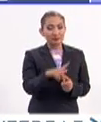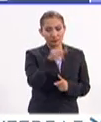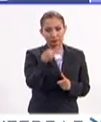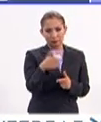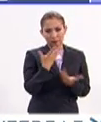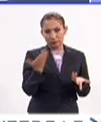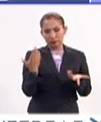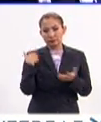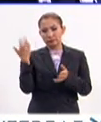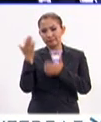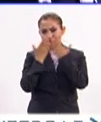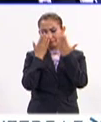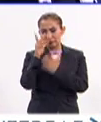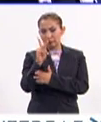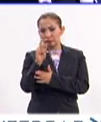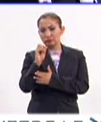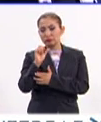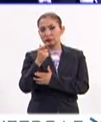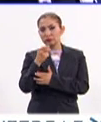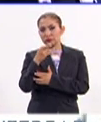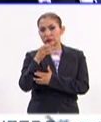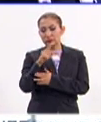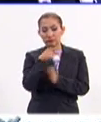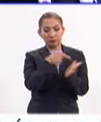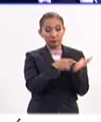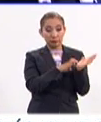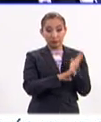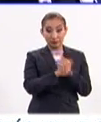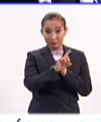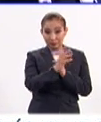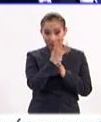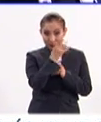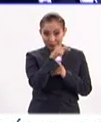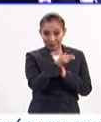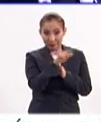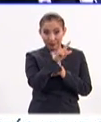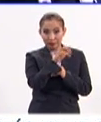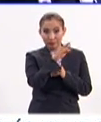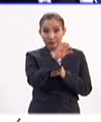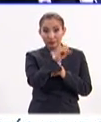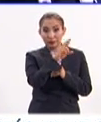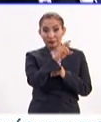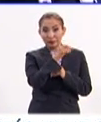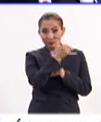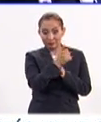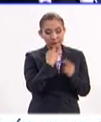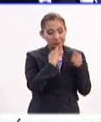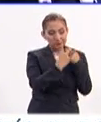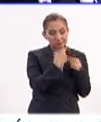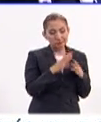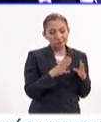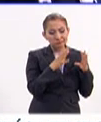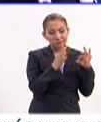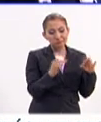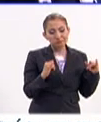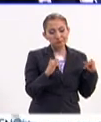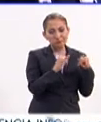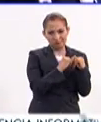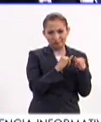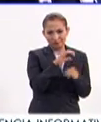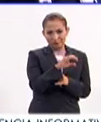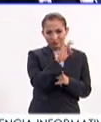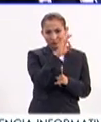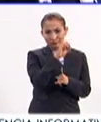después de esos posgrados y decidió en 1934, junto con Alfonso Reyes, hacer la fundación de esta institución,